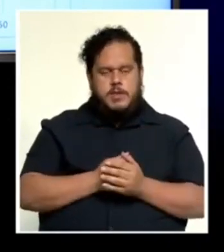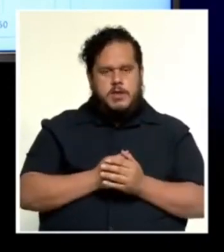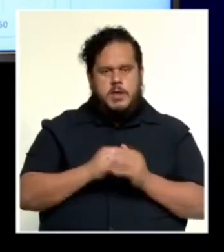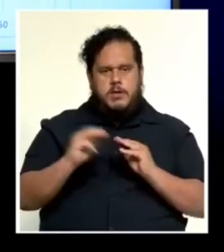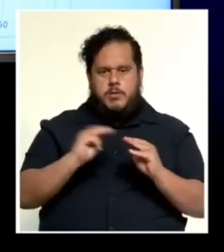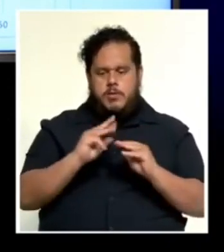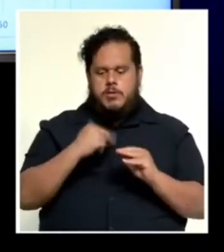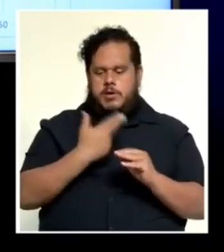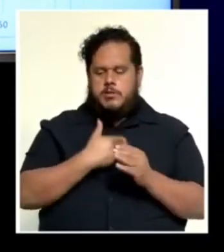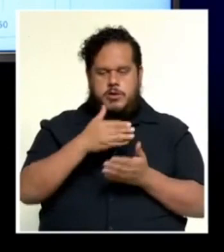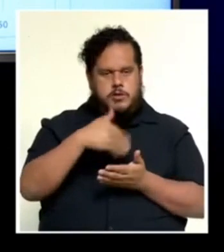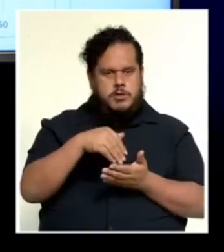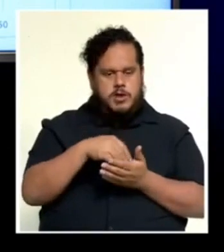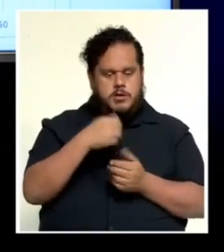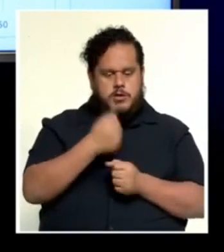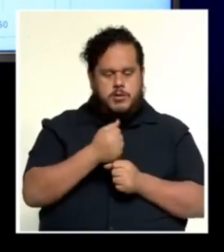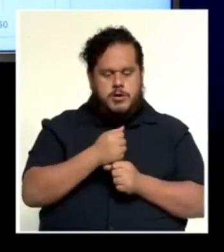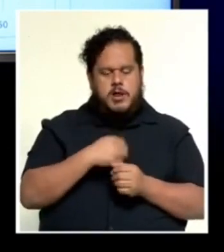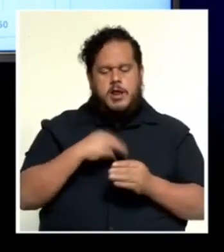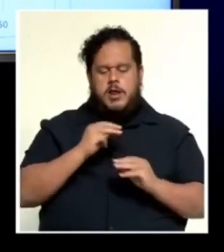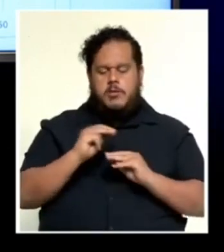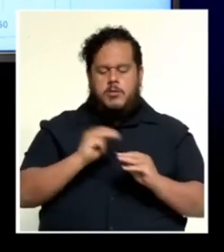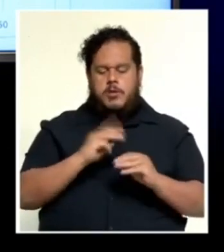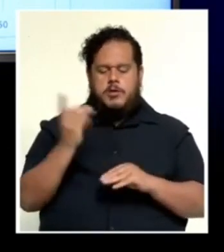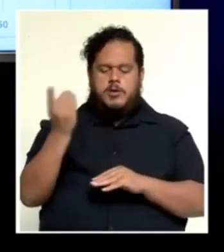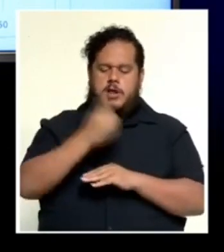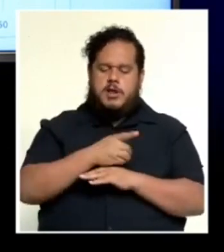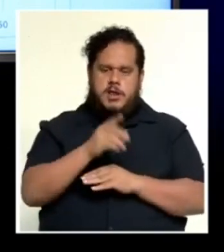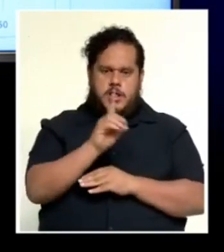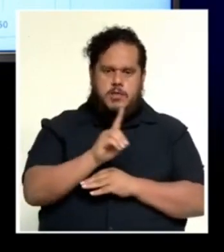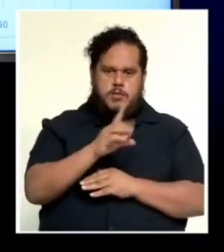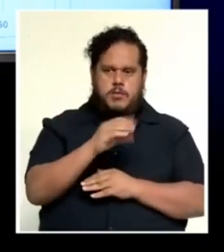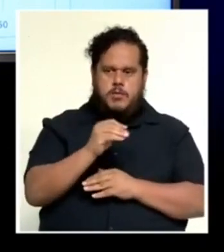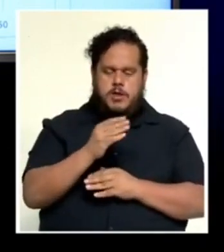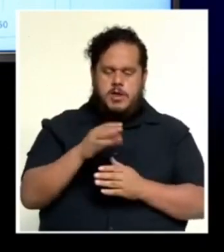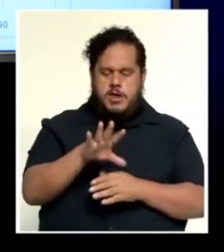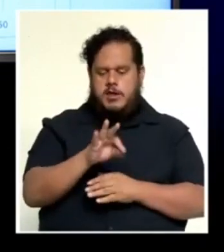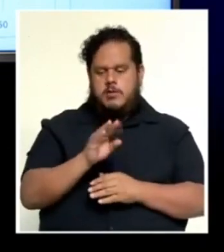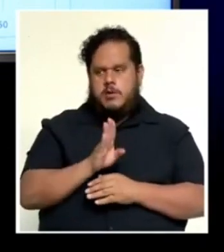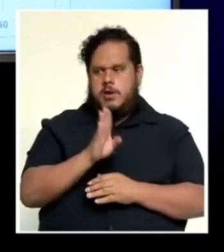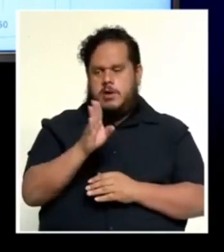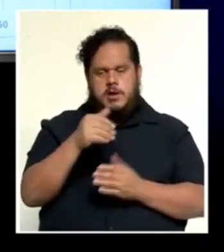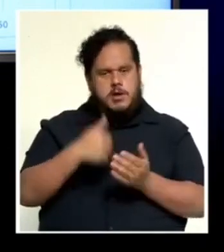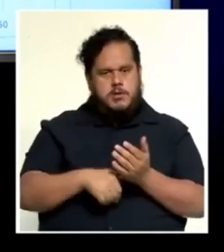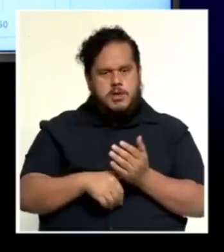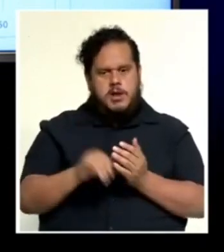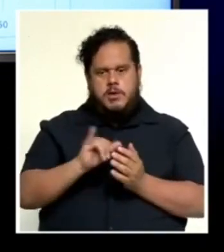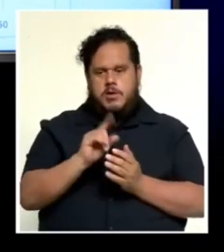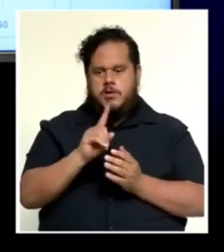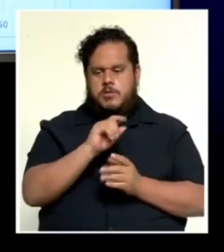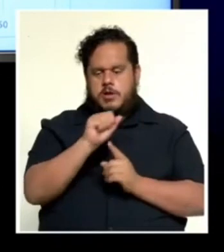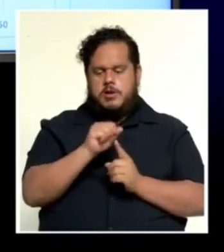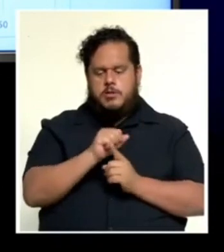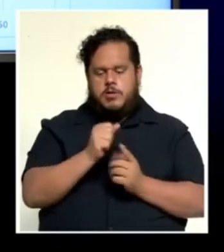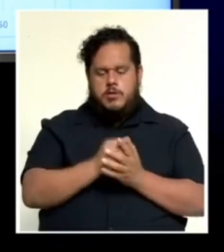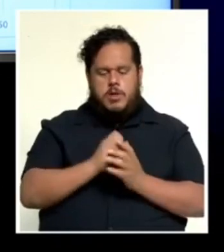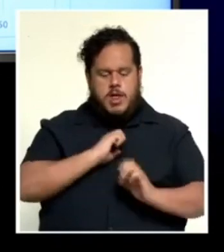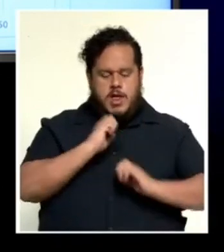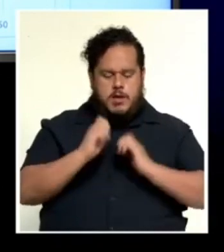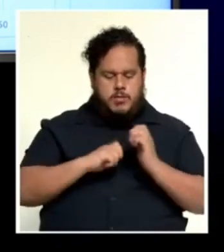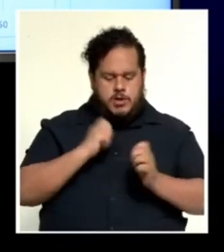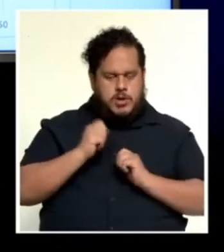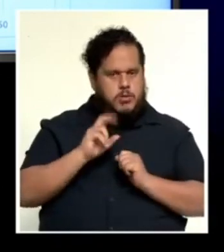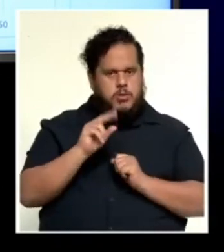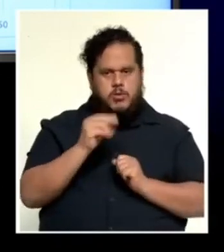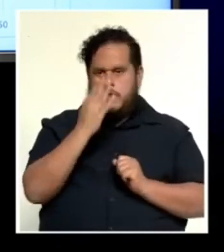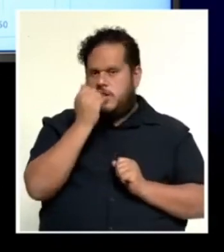centro laboral, movernos el día domingo y escoger ir a votar también es un elemento absolutamente emotivo, no solamente